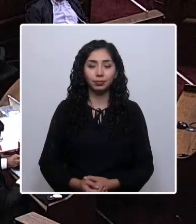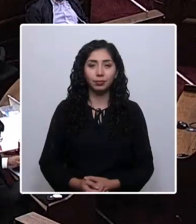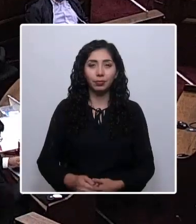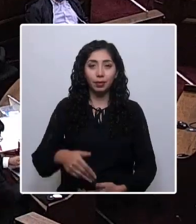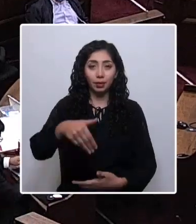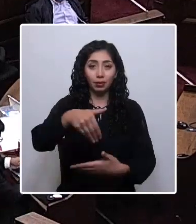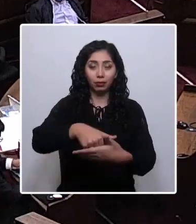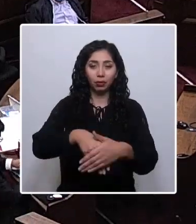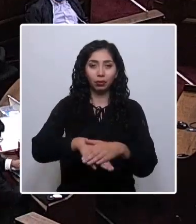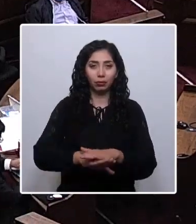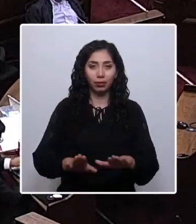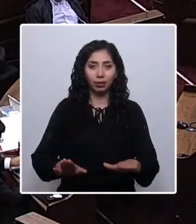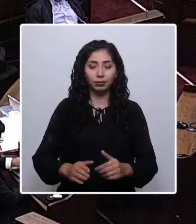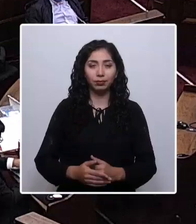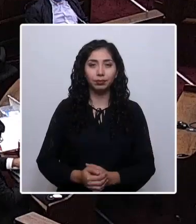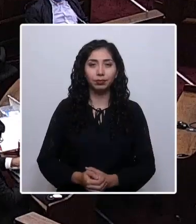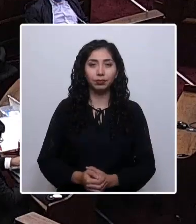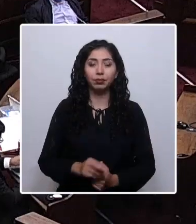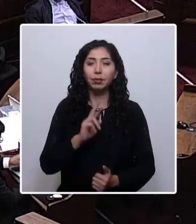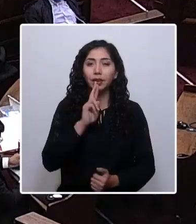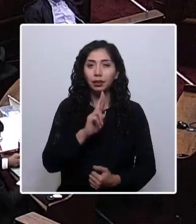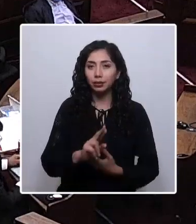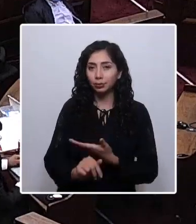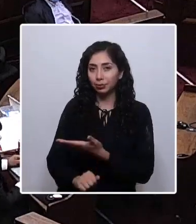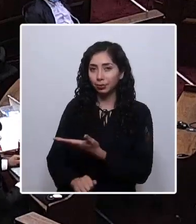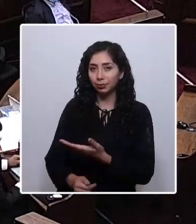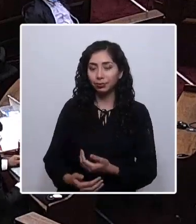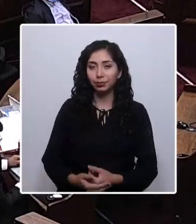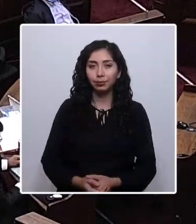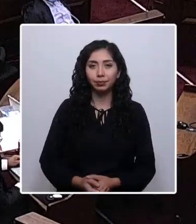Finalizada la votación, resultado.